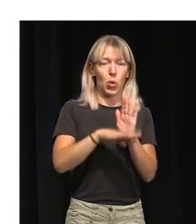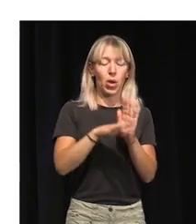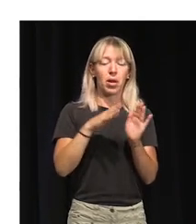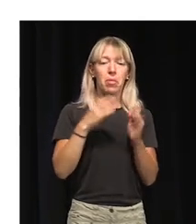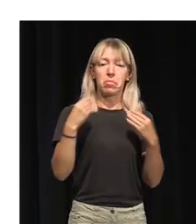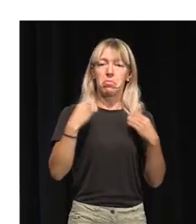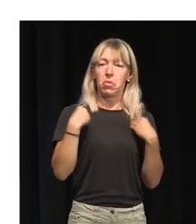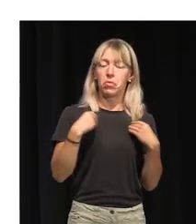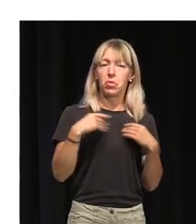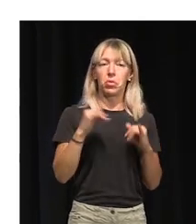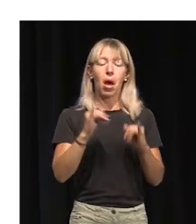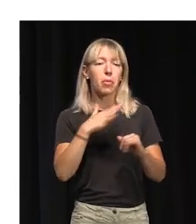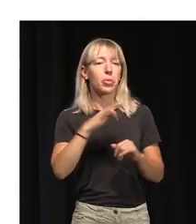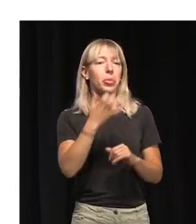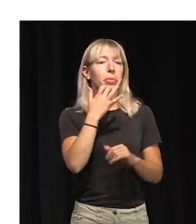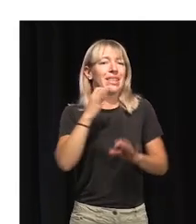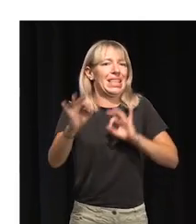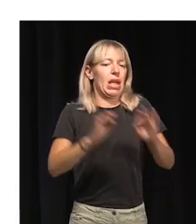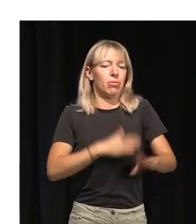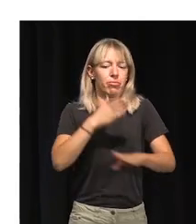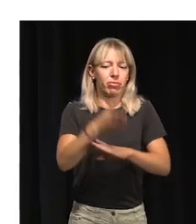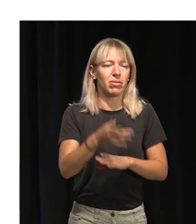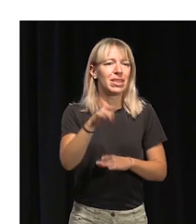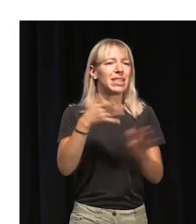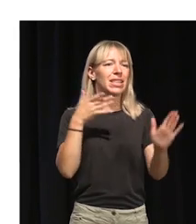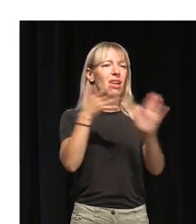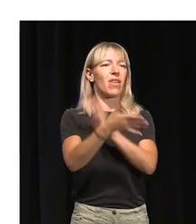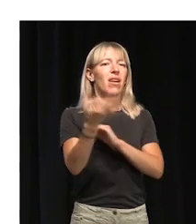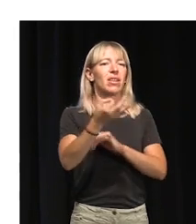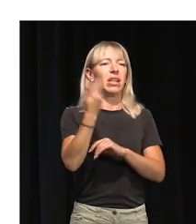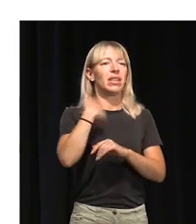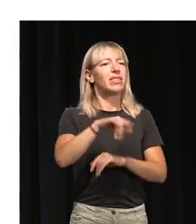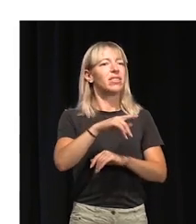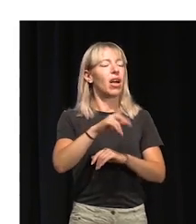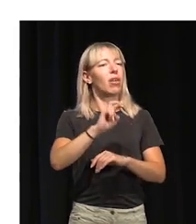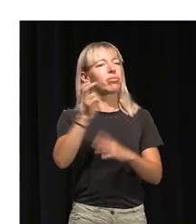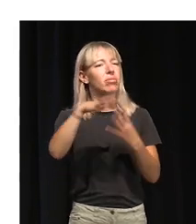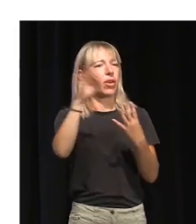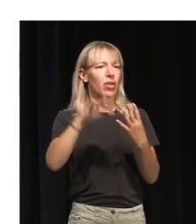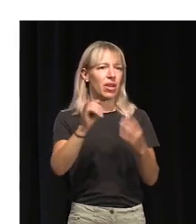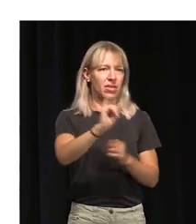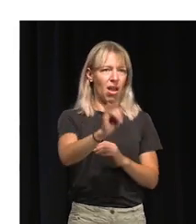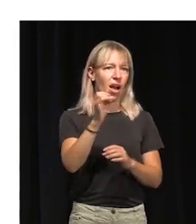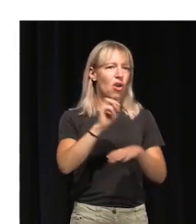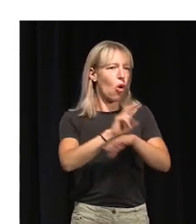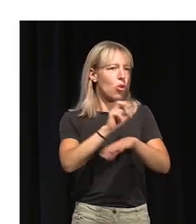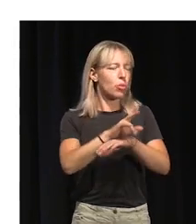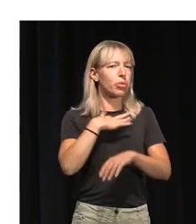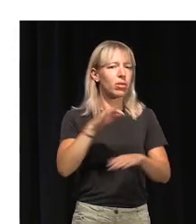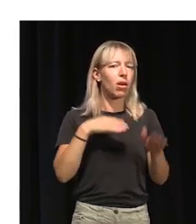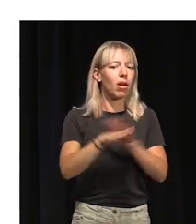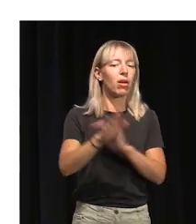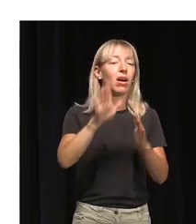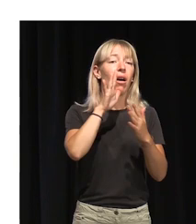poder disfrutar de, por ejemplo, el teatro, ha supuesto que ya tienen otras alternativas de ocio a las que hasta